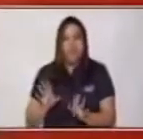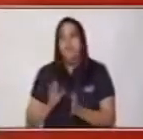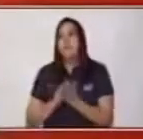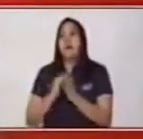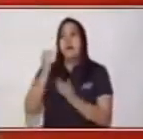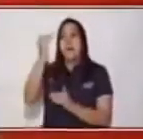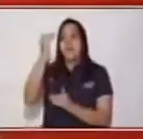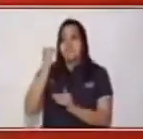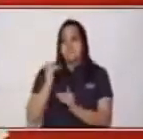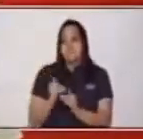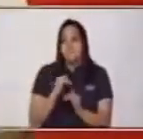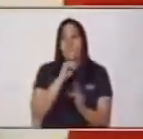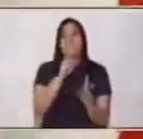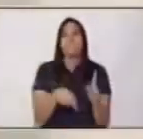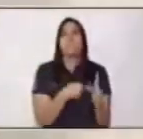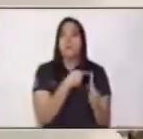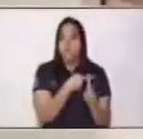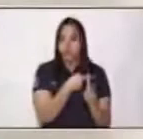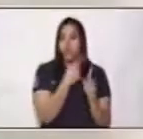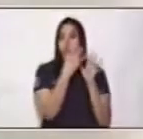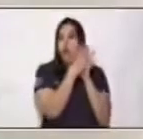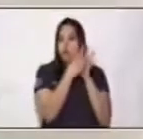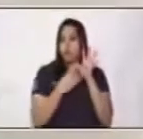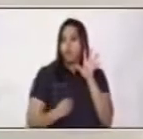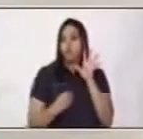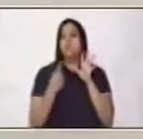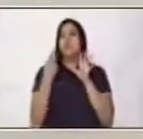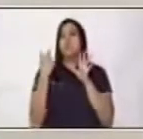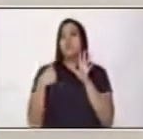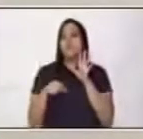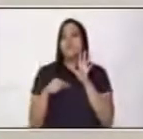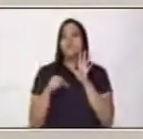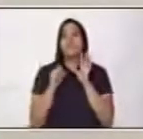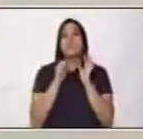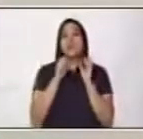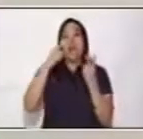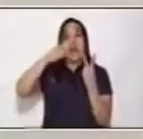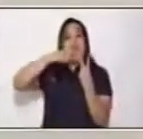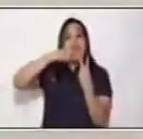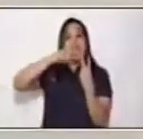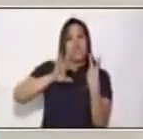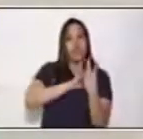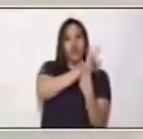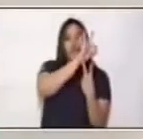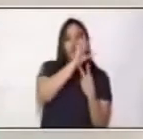el signo de la operación, raíz cúbica de 27, vamos a ver,